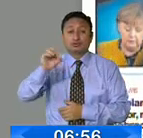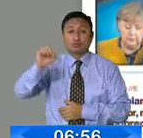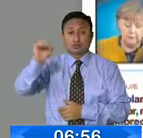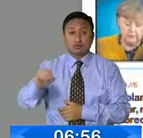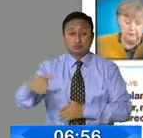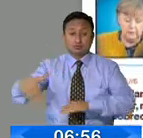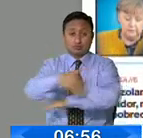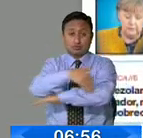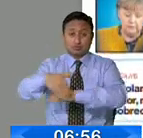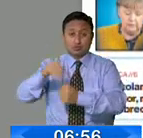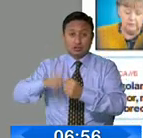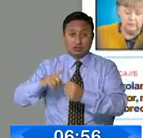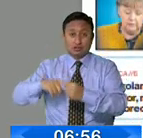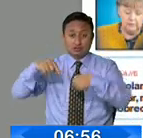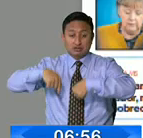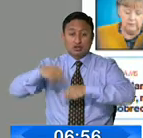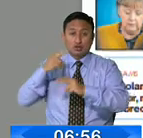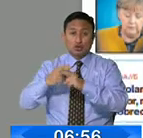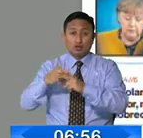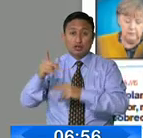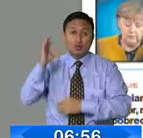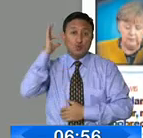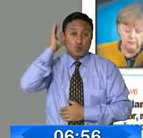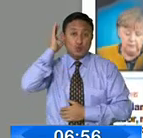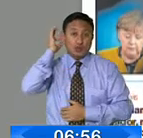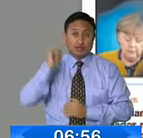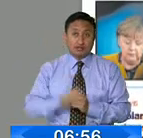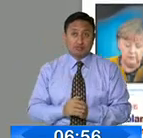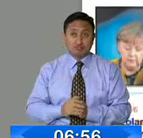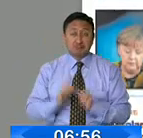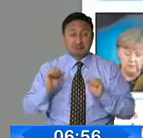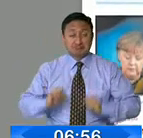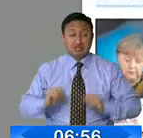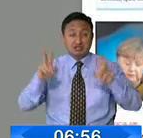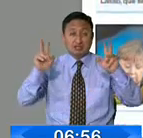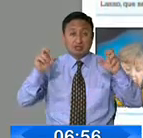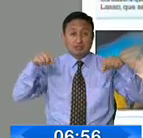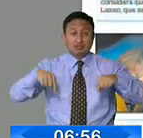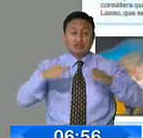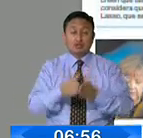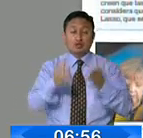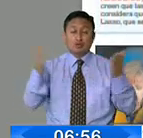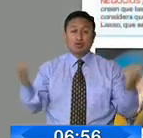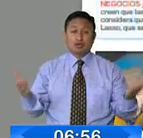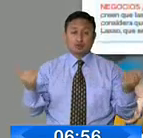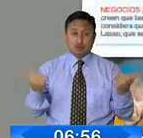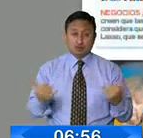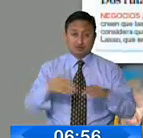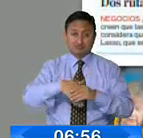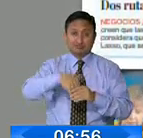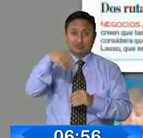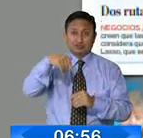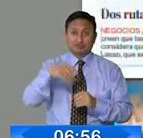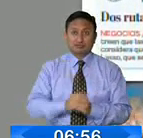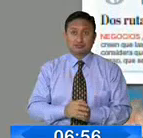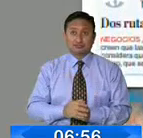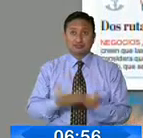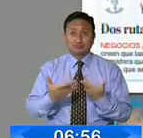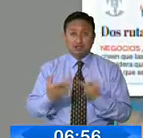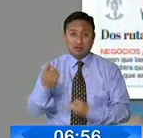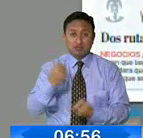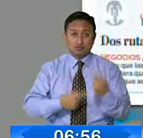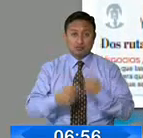calles de Quito tienen nombre de mujeres. Algunos de los títulos que tiene Diario El Comercio en su edición impresa que ya está